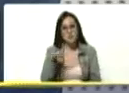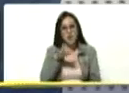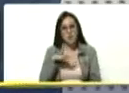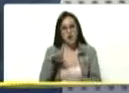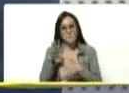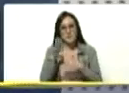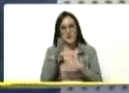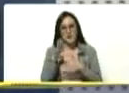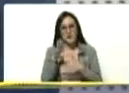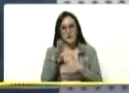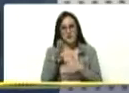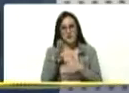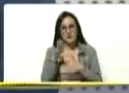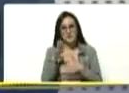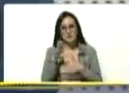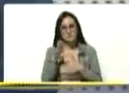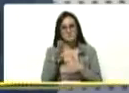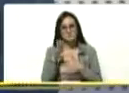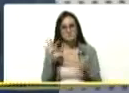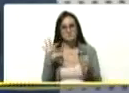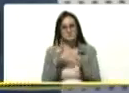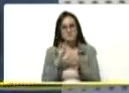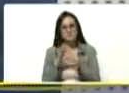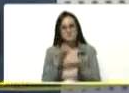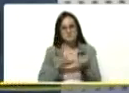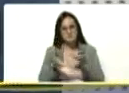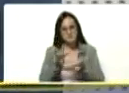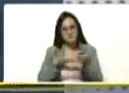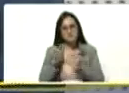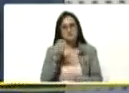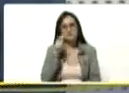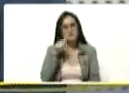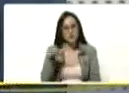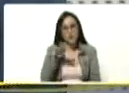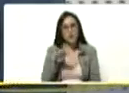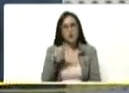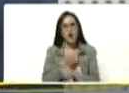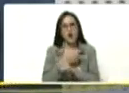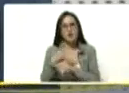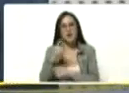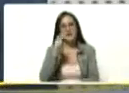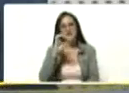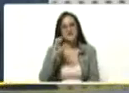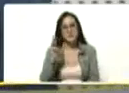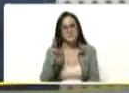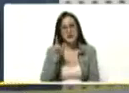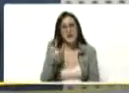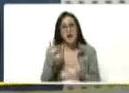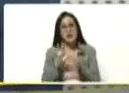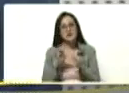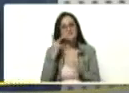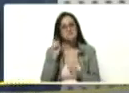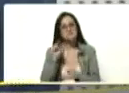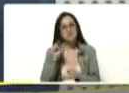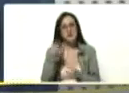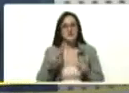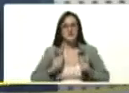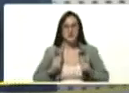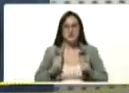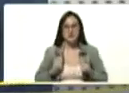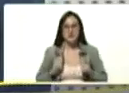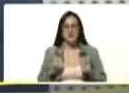América, Tratado de Comercio de los Pueblos, ALBA TCP, una alianza para la vida. Y